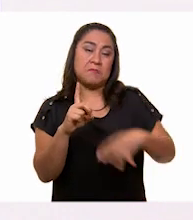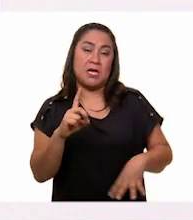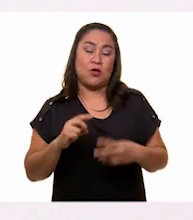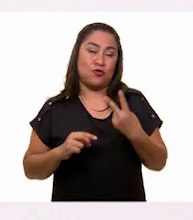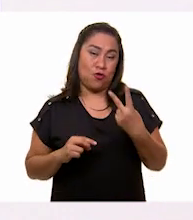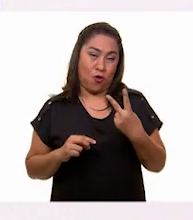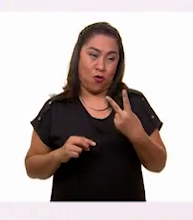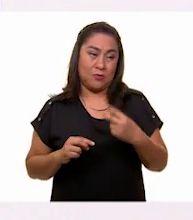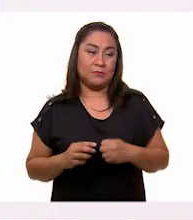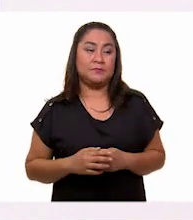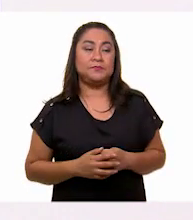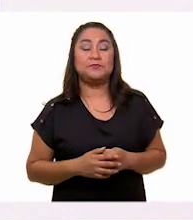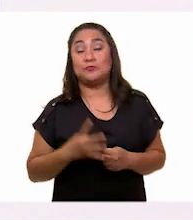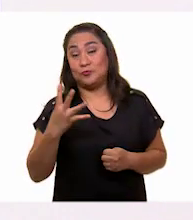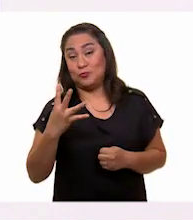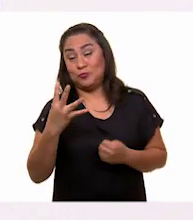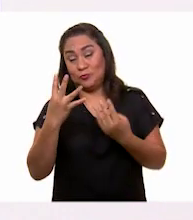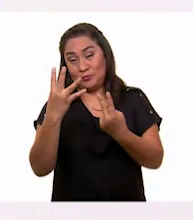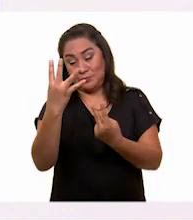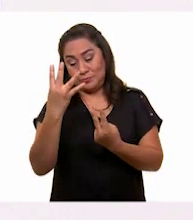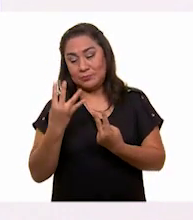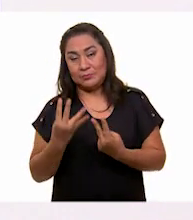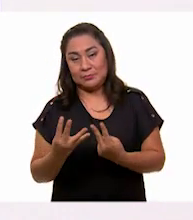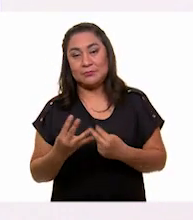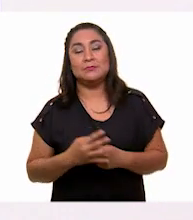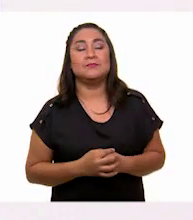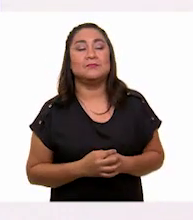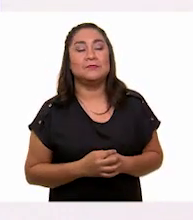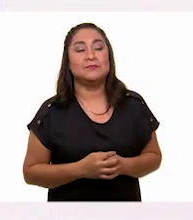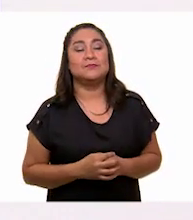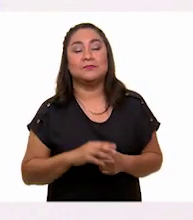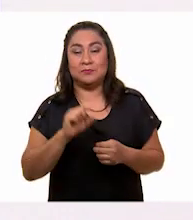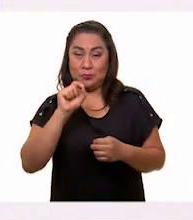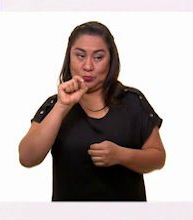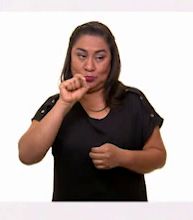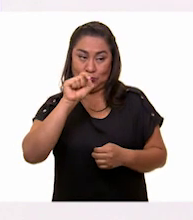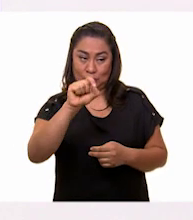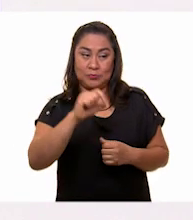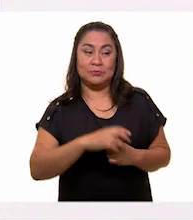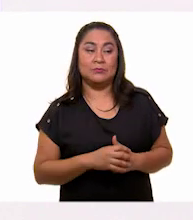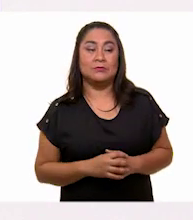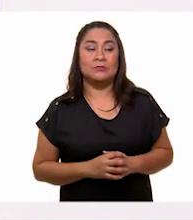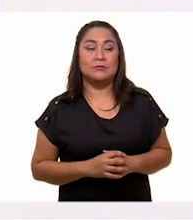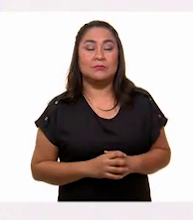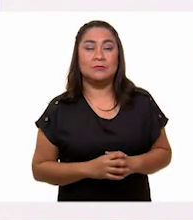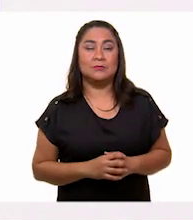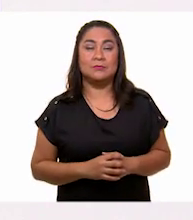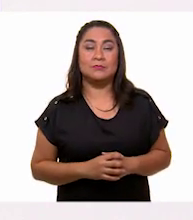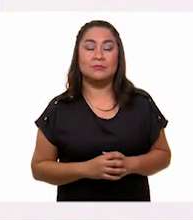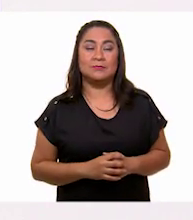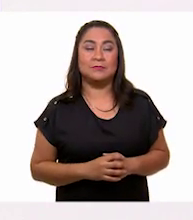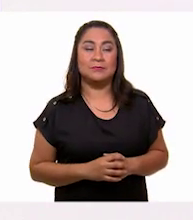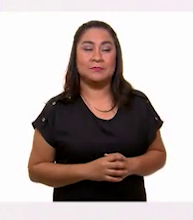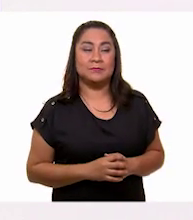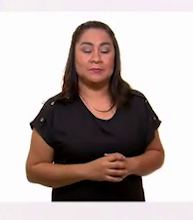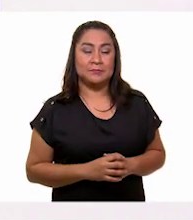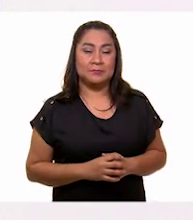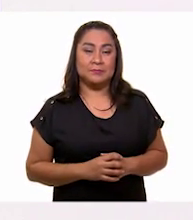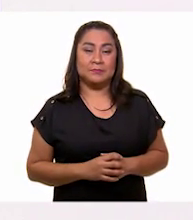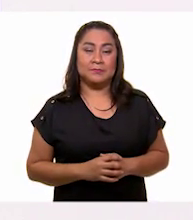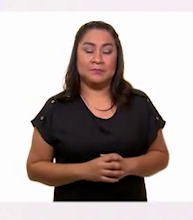2. Bajamos el 4. Colocamos el punto decimal sin perder su